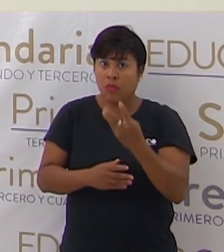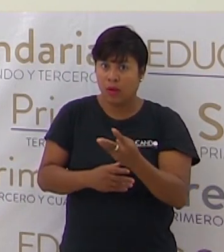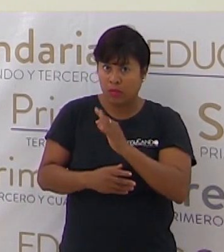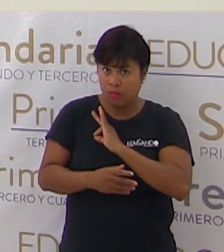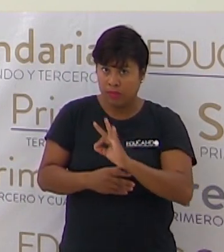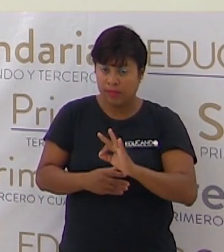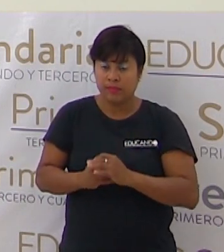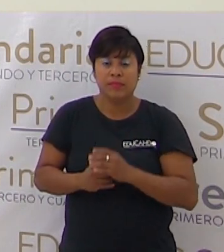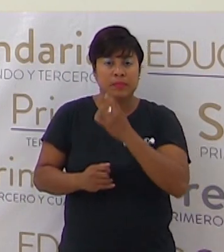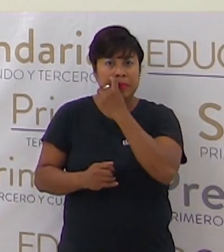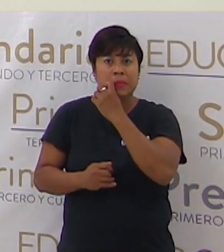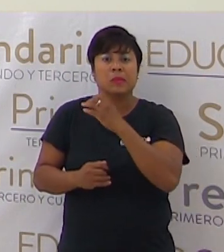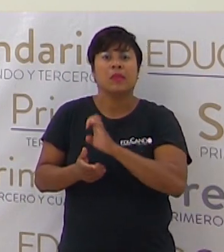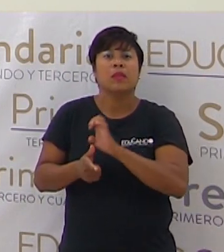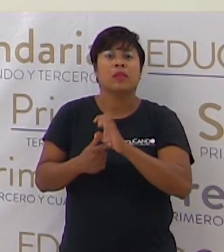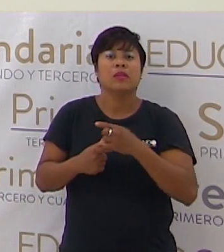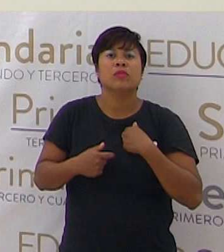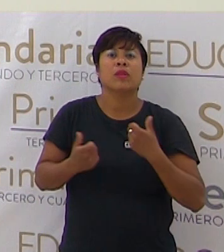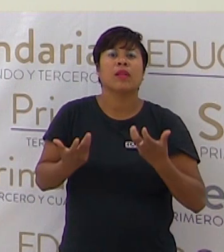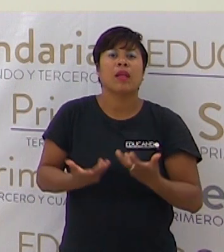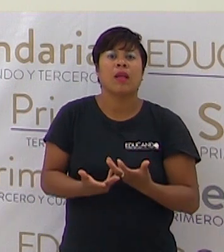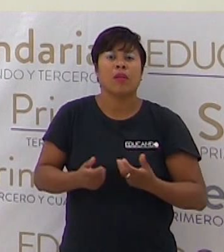caben, entonces, ¿qué hago?